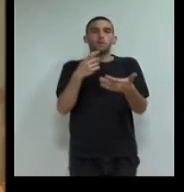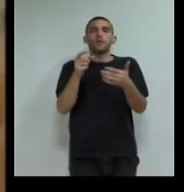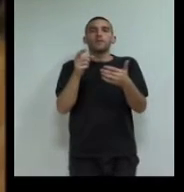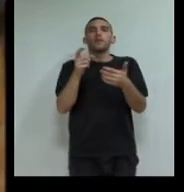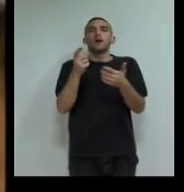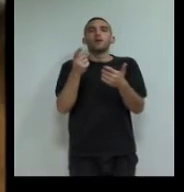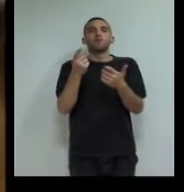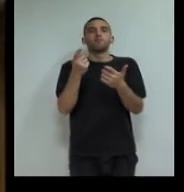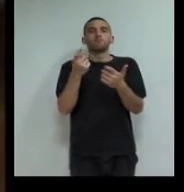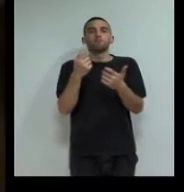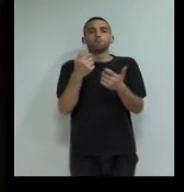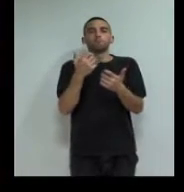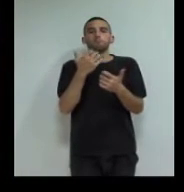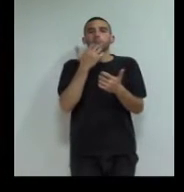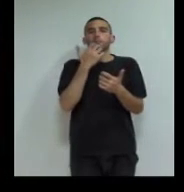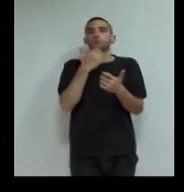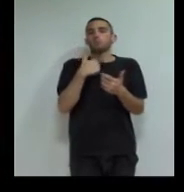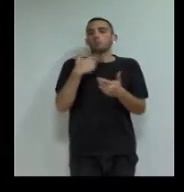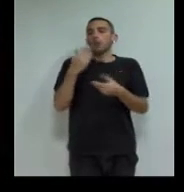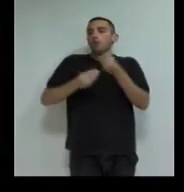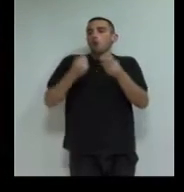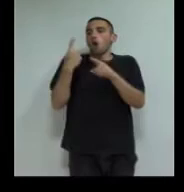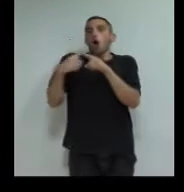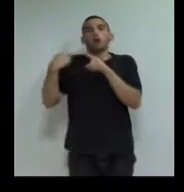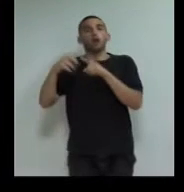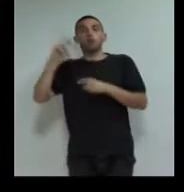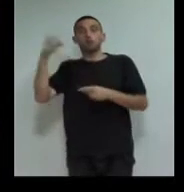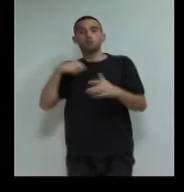ejercicio o de ocupación que no